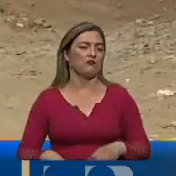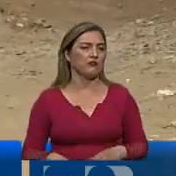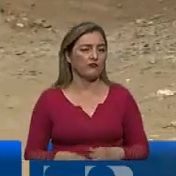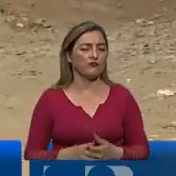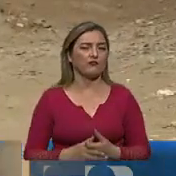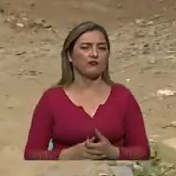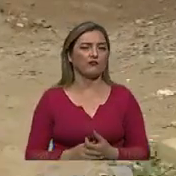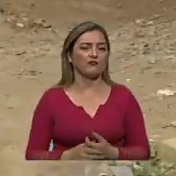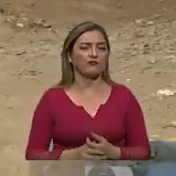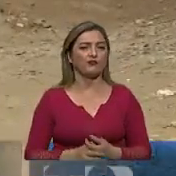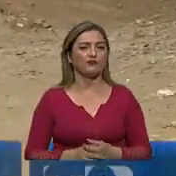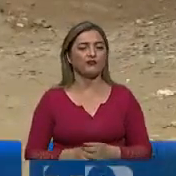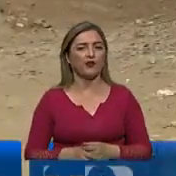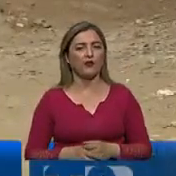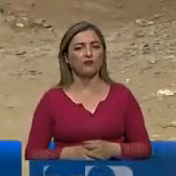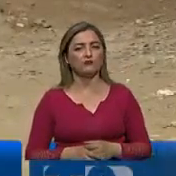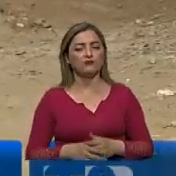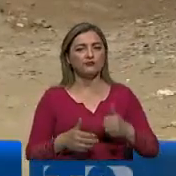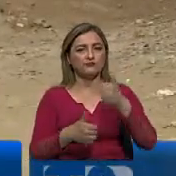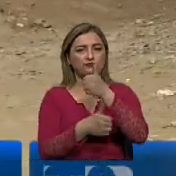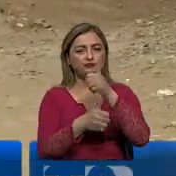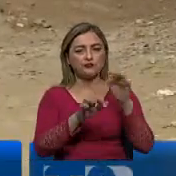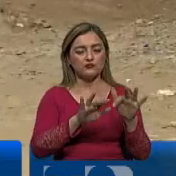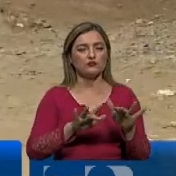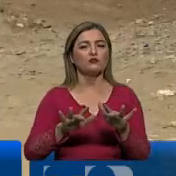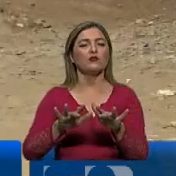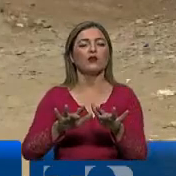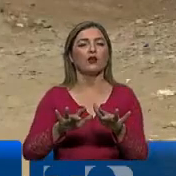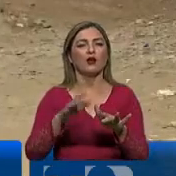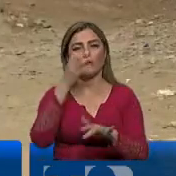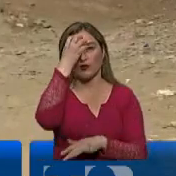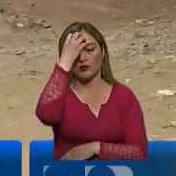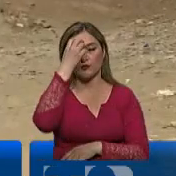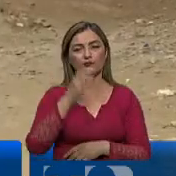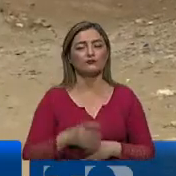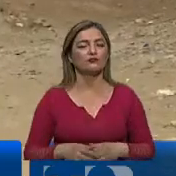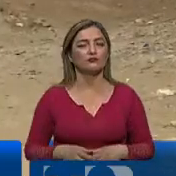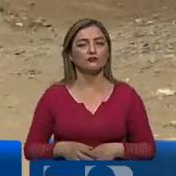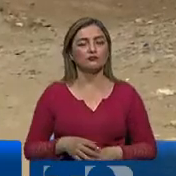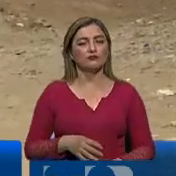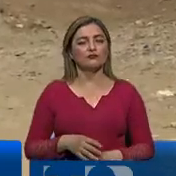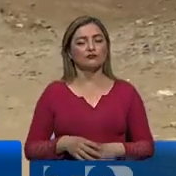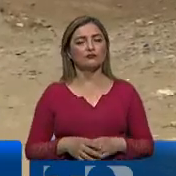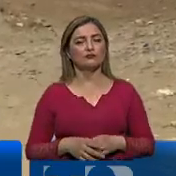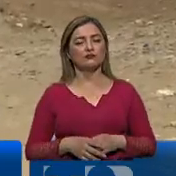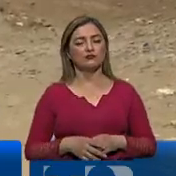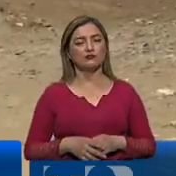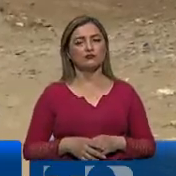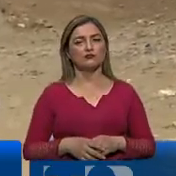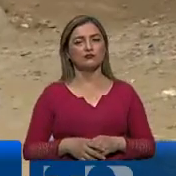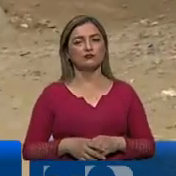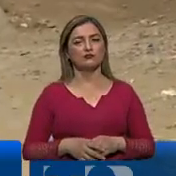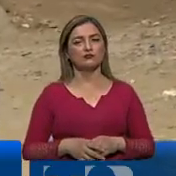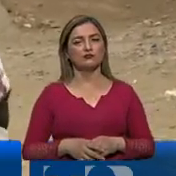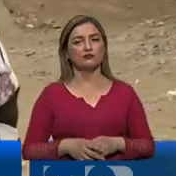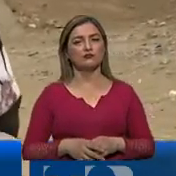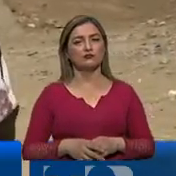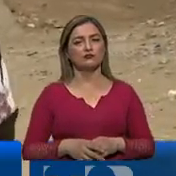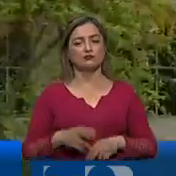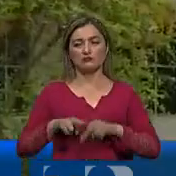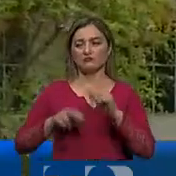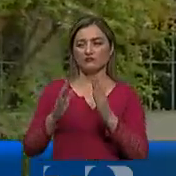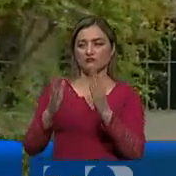el Ministerio de Educación junto con la subsecretaría de esta cartera de Estado, pues que no cuenta con la infraestructura